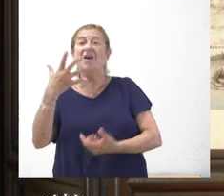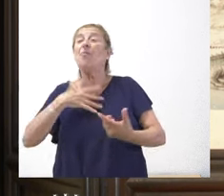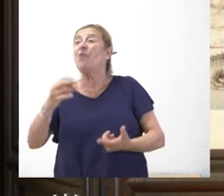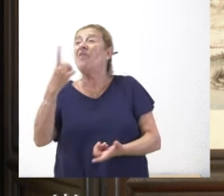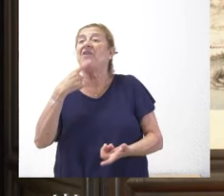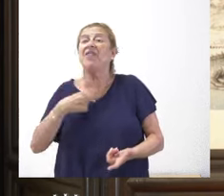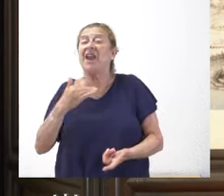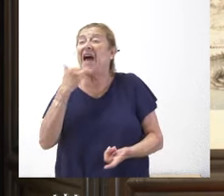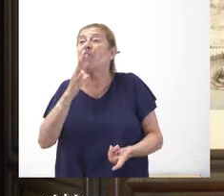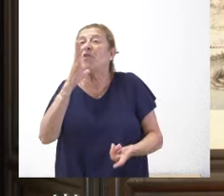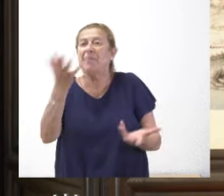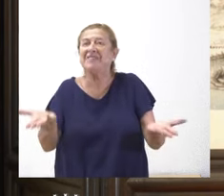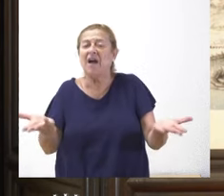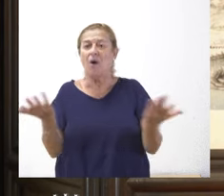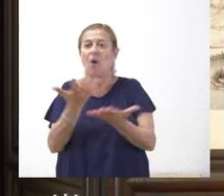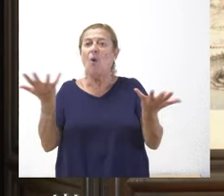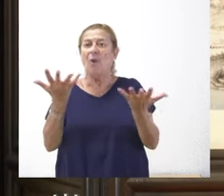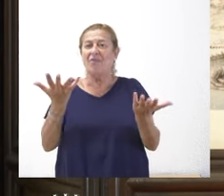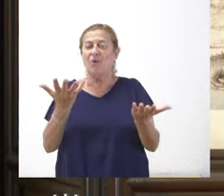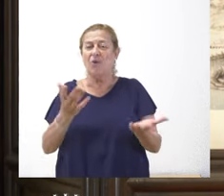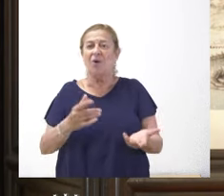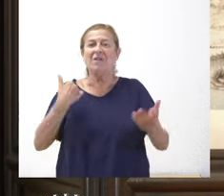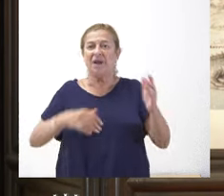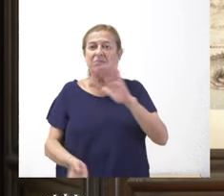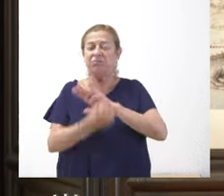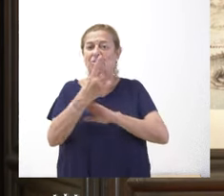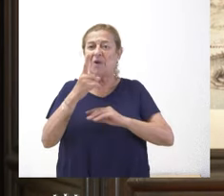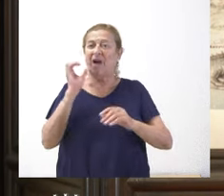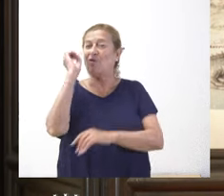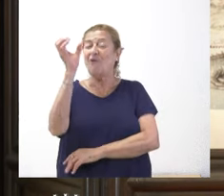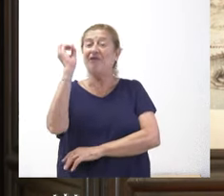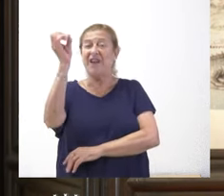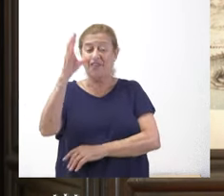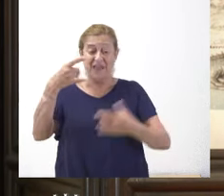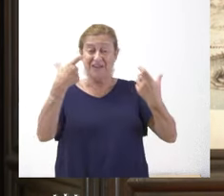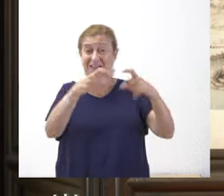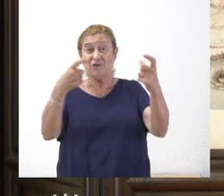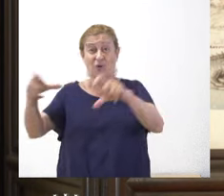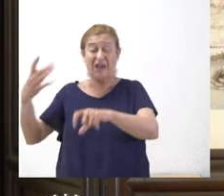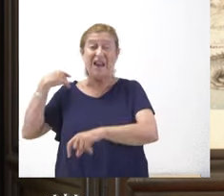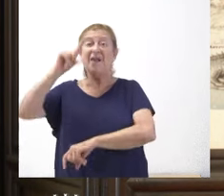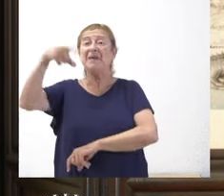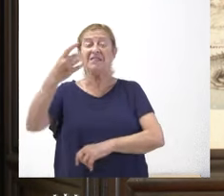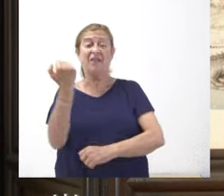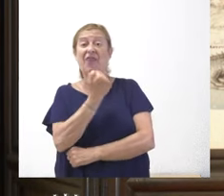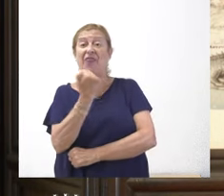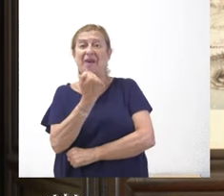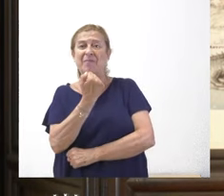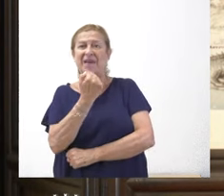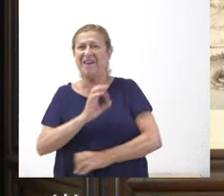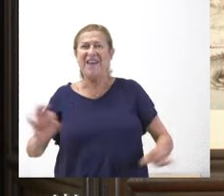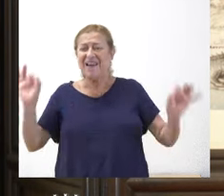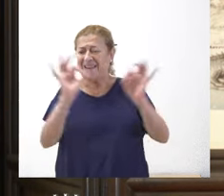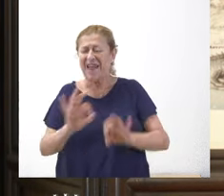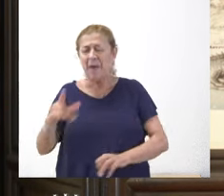es lo que ha ocurrido qué es lo que ha ocurrido cuando se produjo una conferencia de sectorial en el mes de diciembre nada de esto se